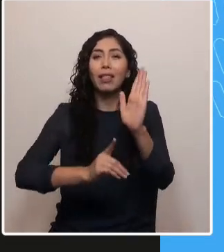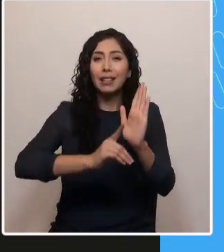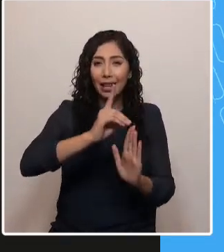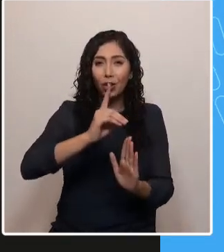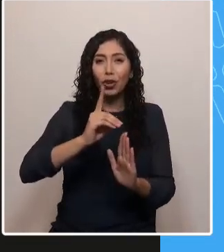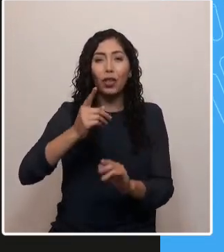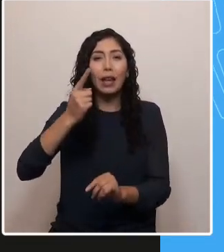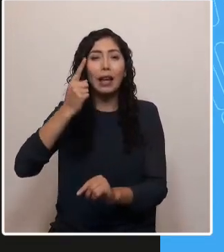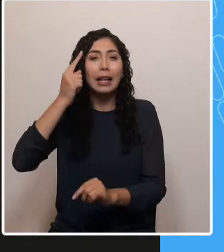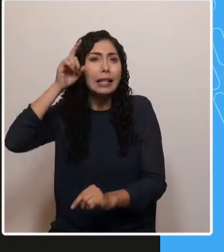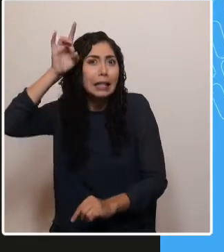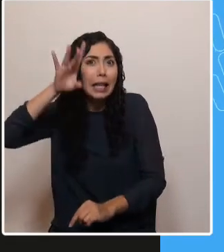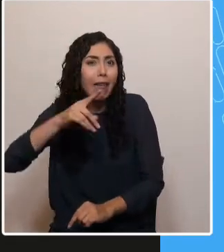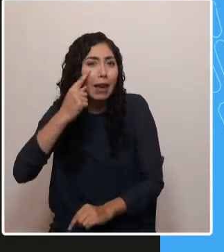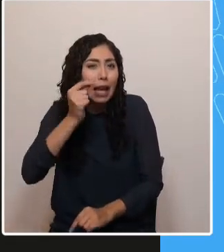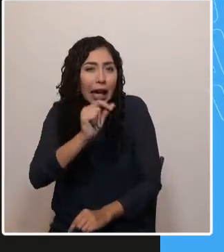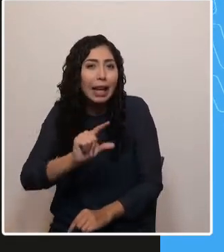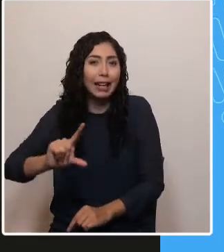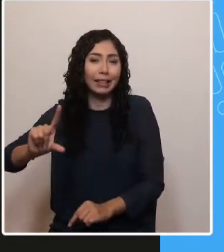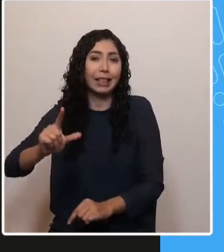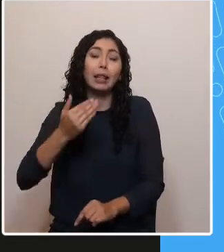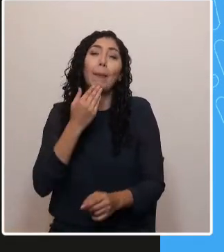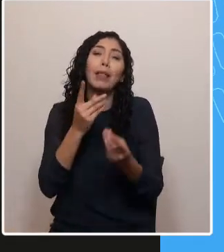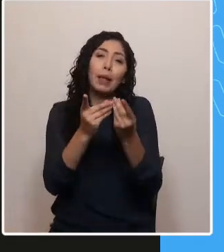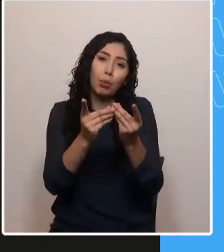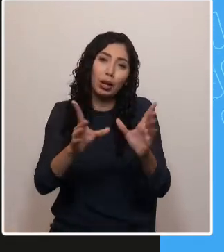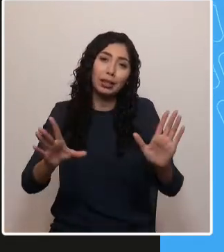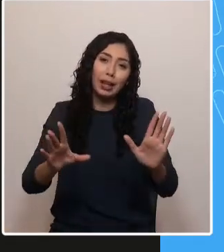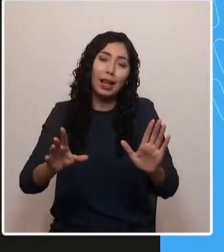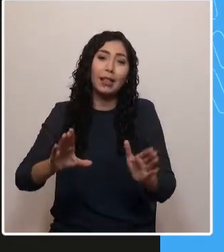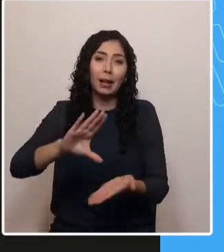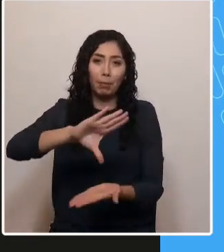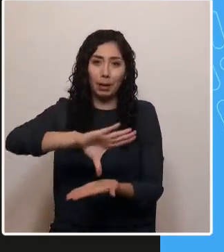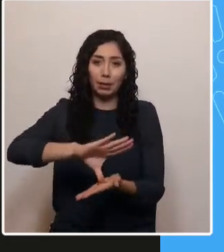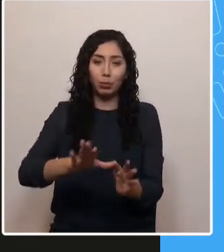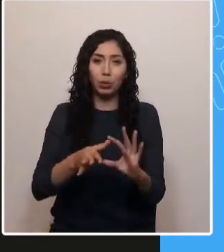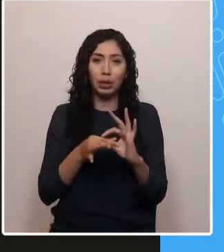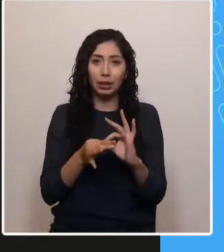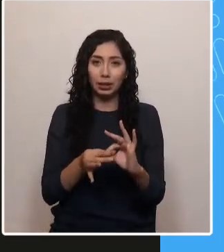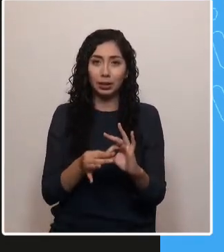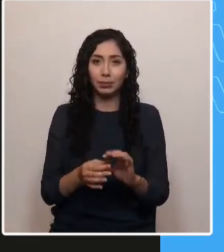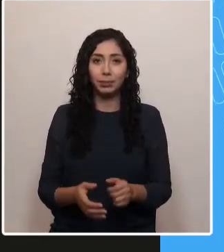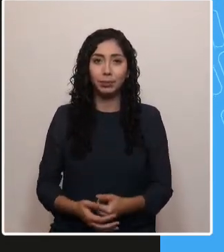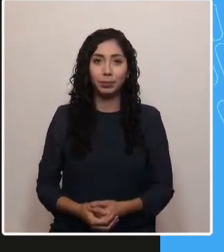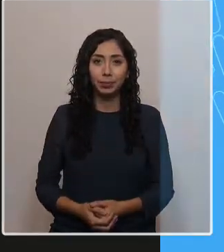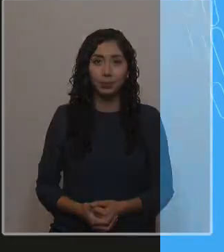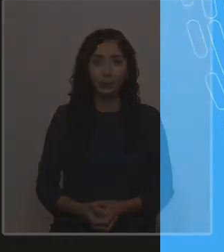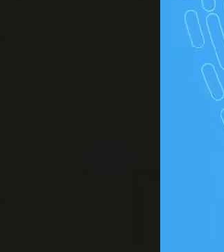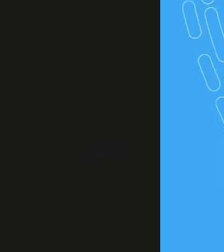saberes y, por cierto, la democratización del país. Muchas gracias.